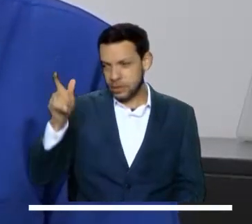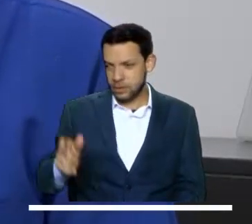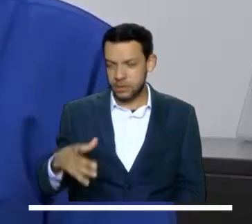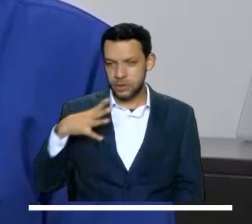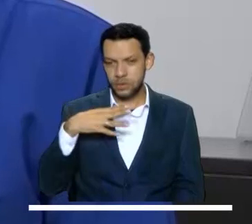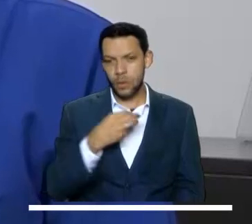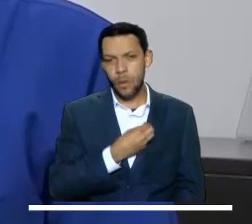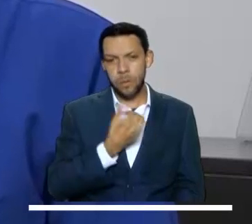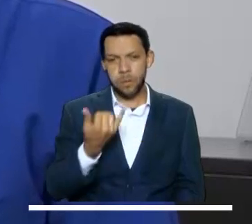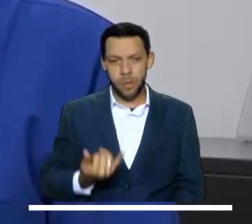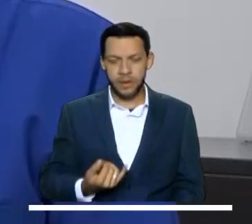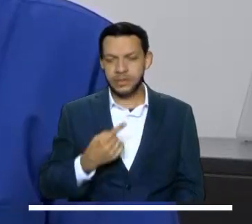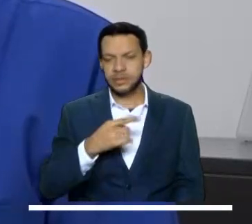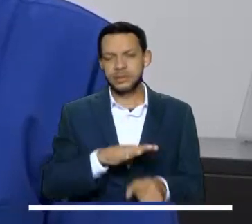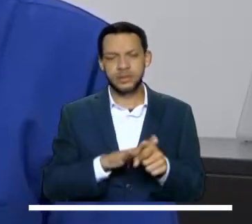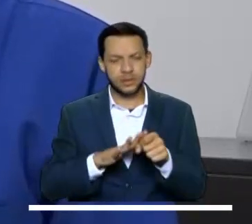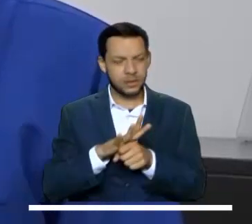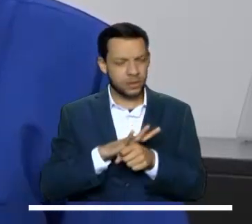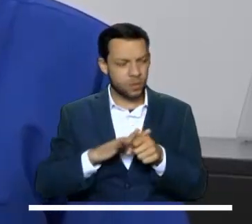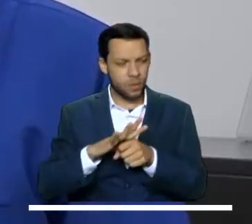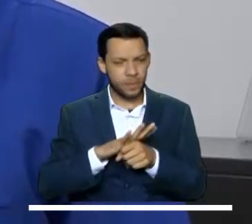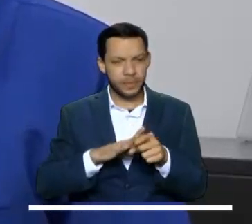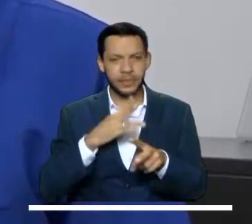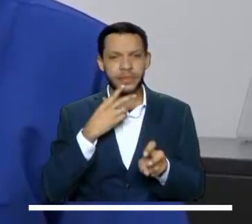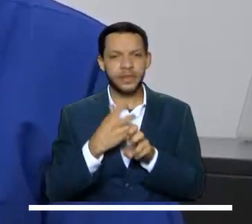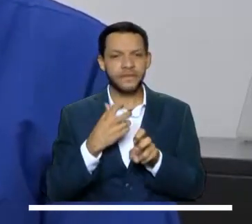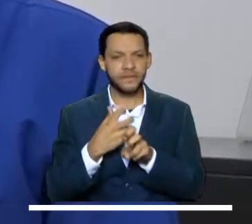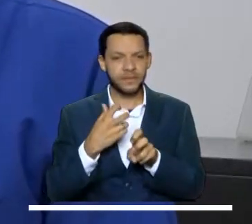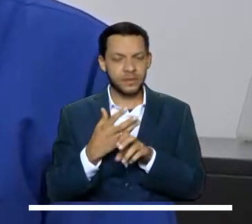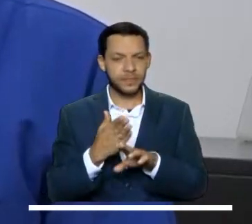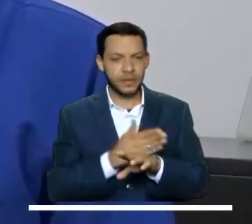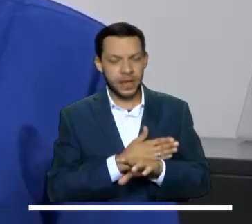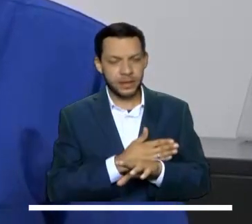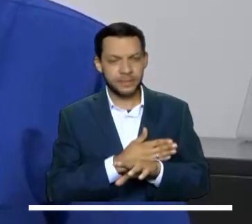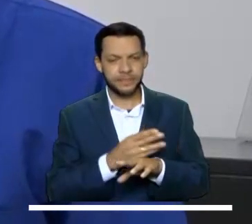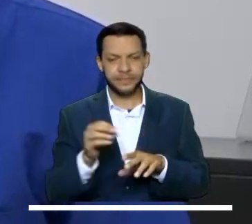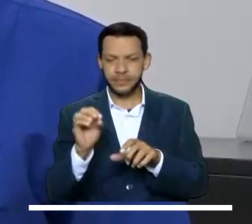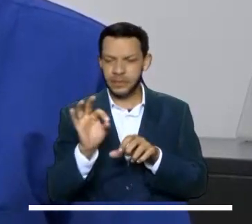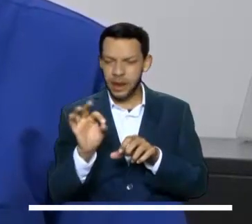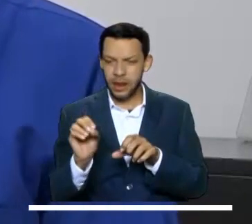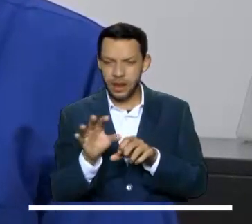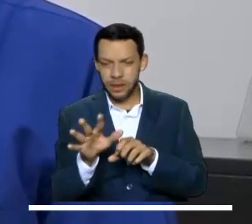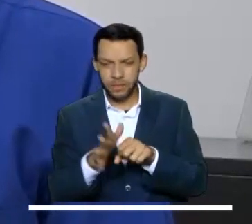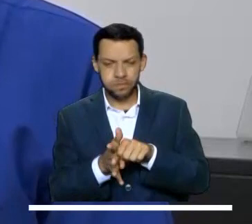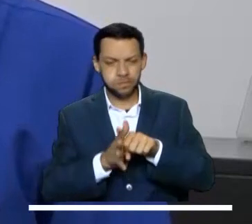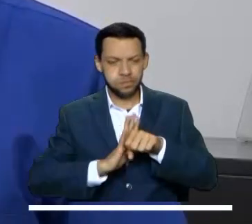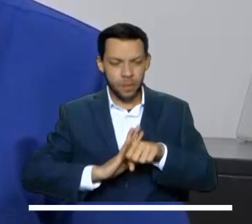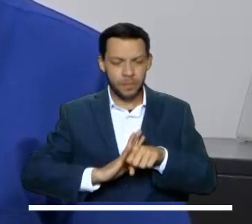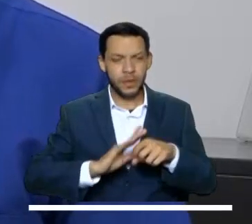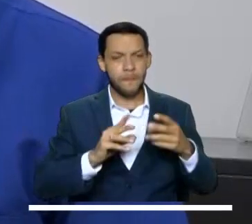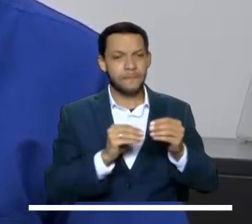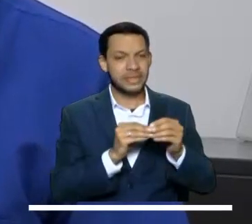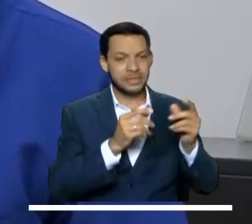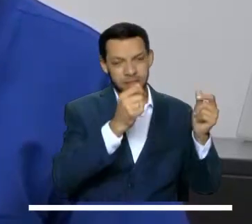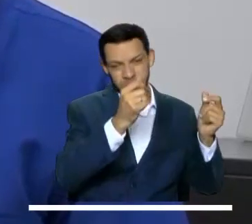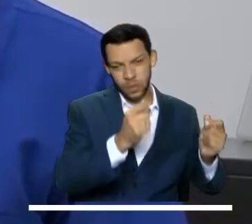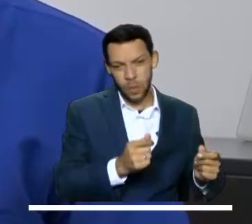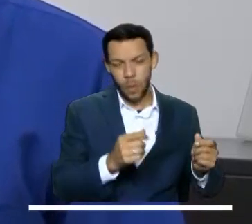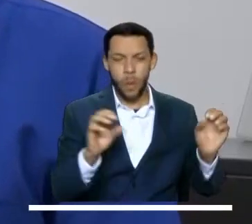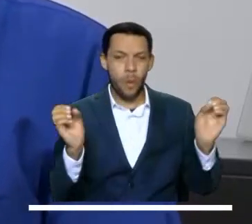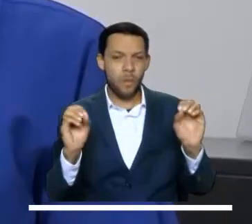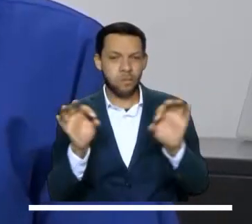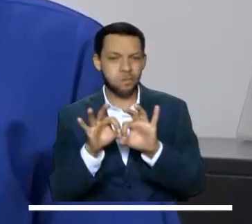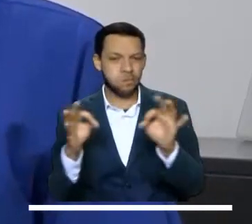estamos en situaciones que a todos nos agobian, como es por ejemplo el de la pandemia, el de la situación económica, el de los síntomas de trabajo, la enfermedad de un